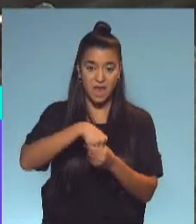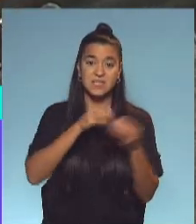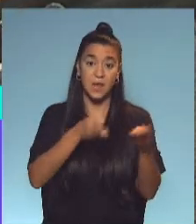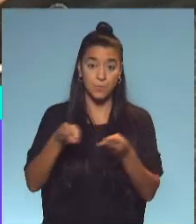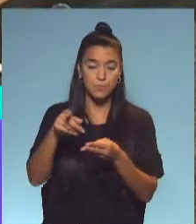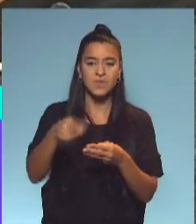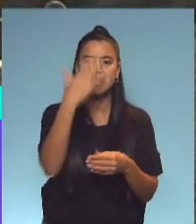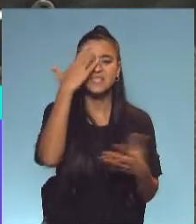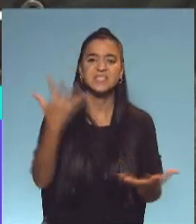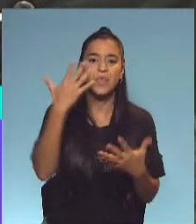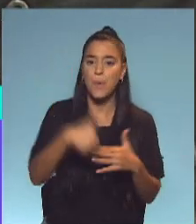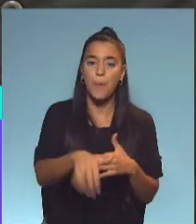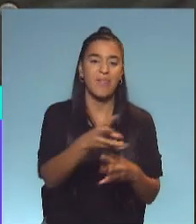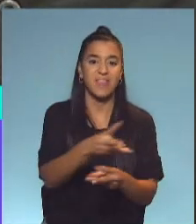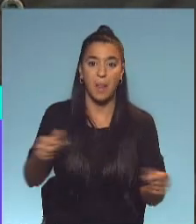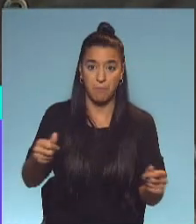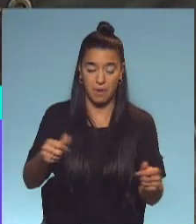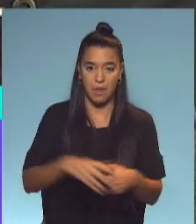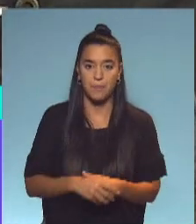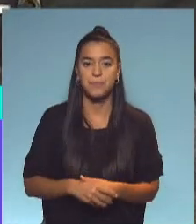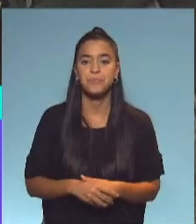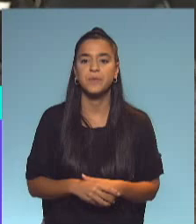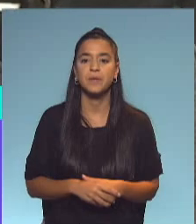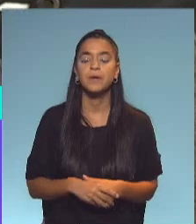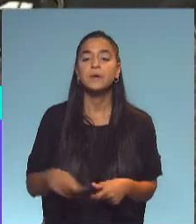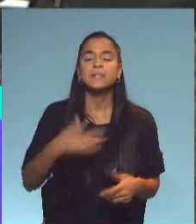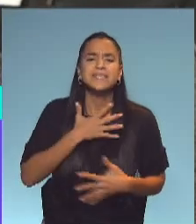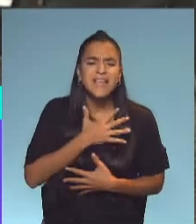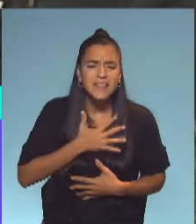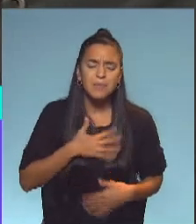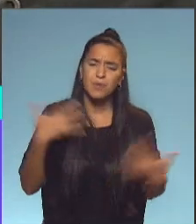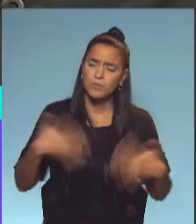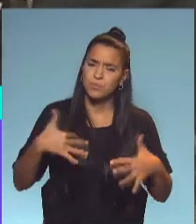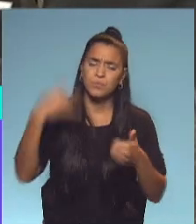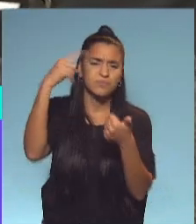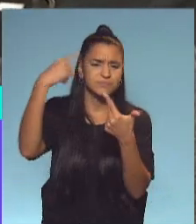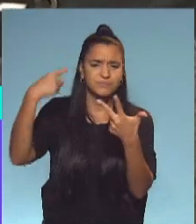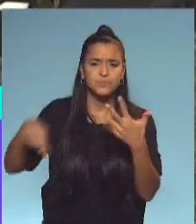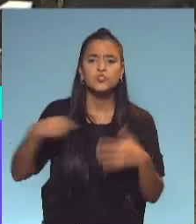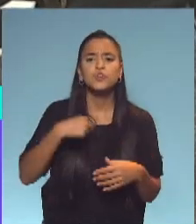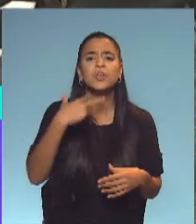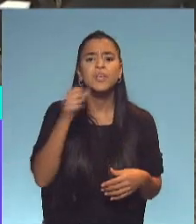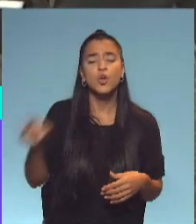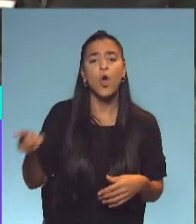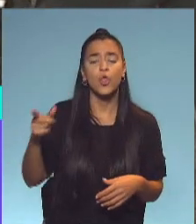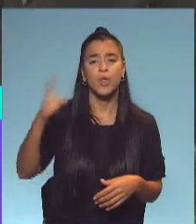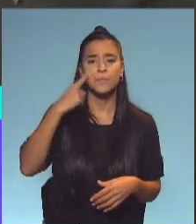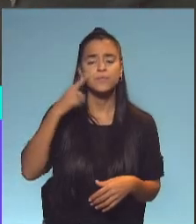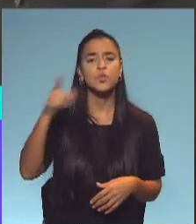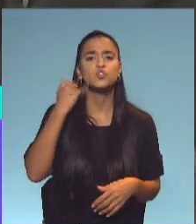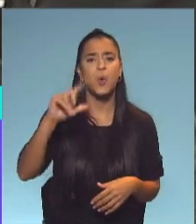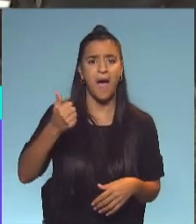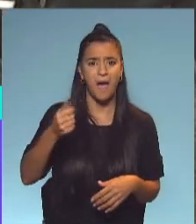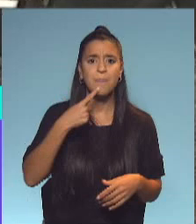unos 15 días para terminarlo. Mis sentimientos fueron muchos y variados. Soy hijo de un sobreviviente de la Shoah.